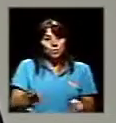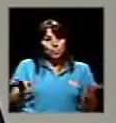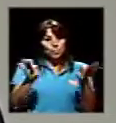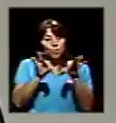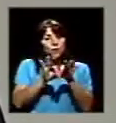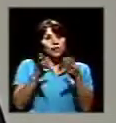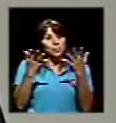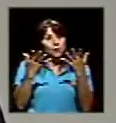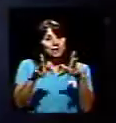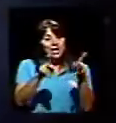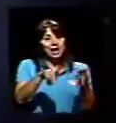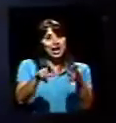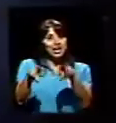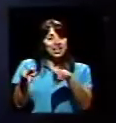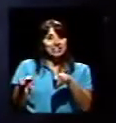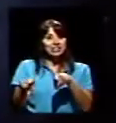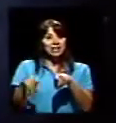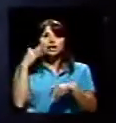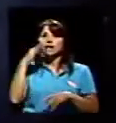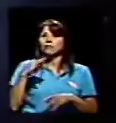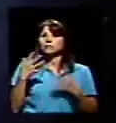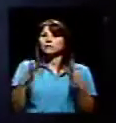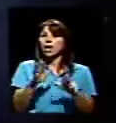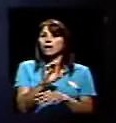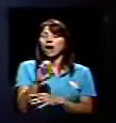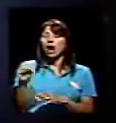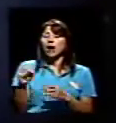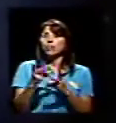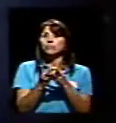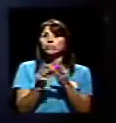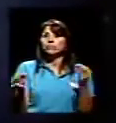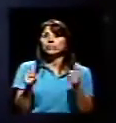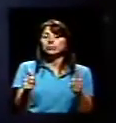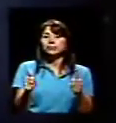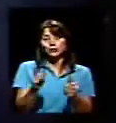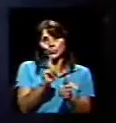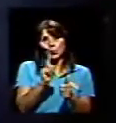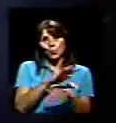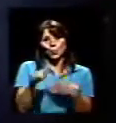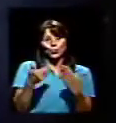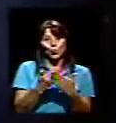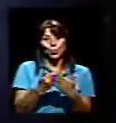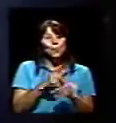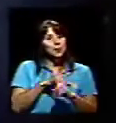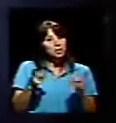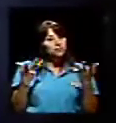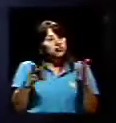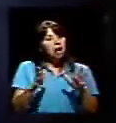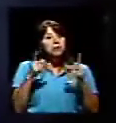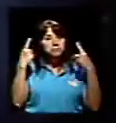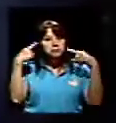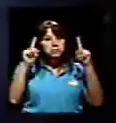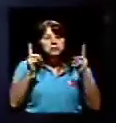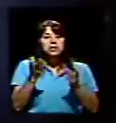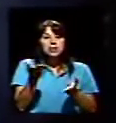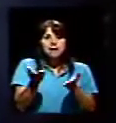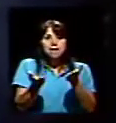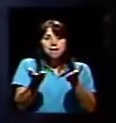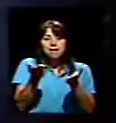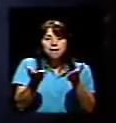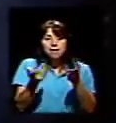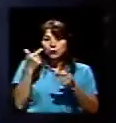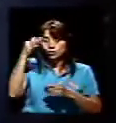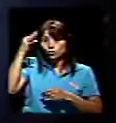pensar que es que la caja está resuelta como un todo. Y doña Ileana, yo creo que ha hecho una explicación muy